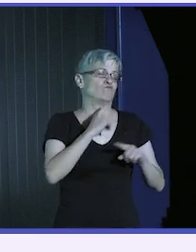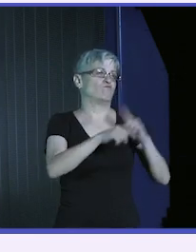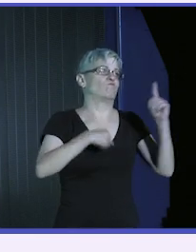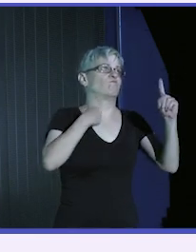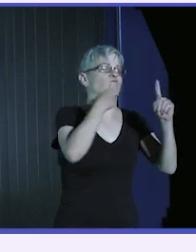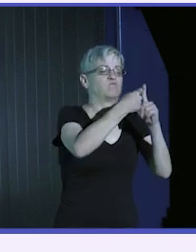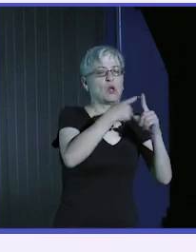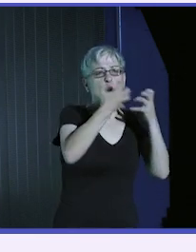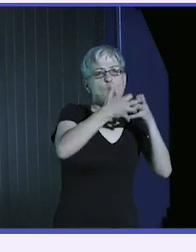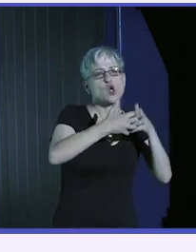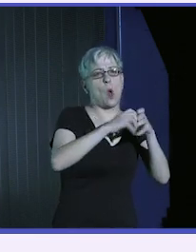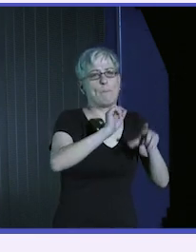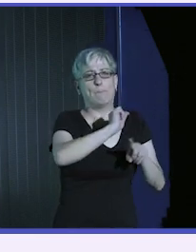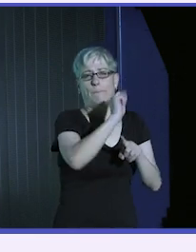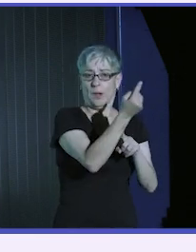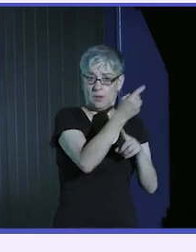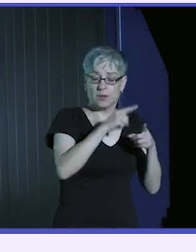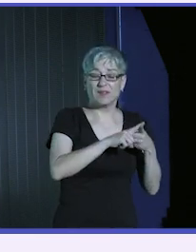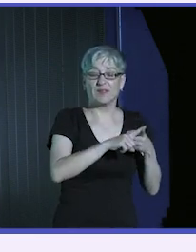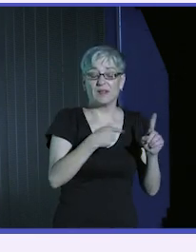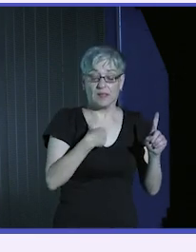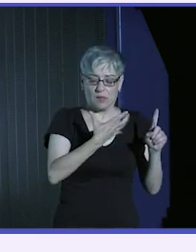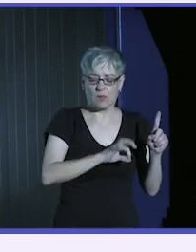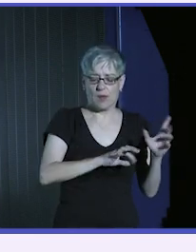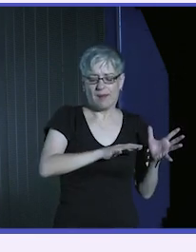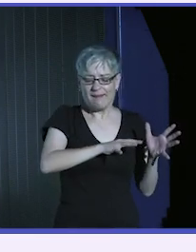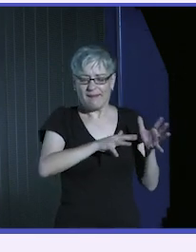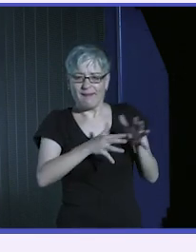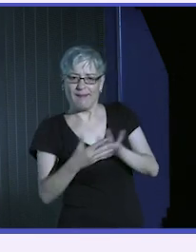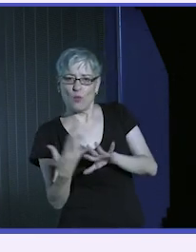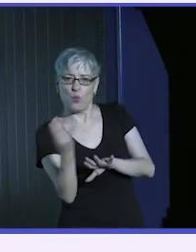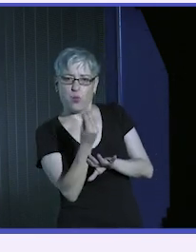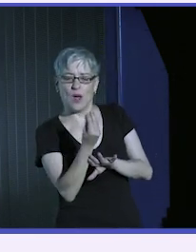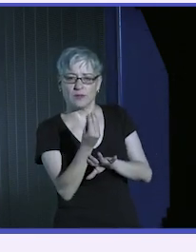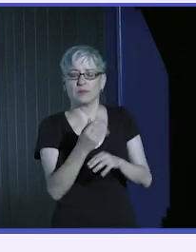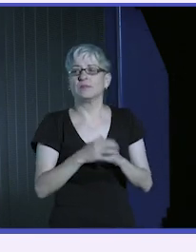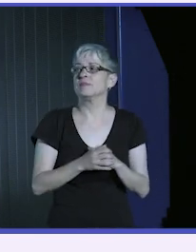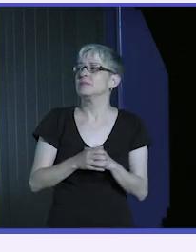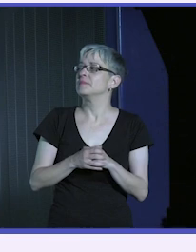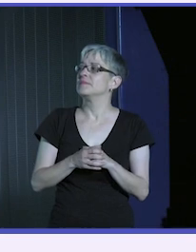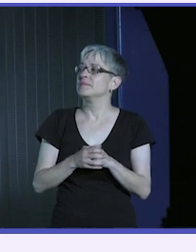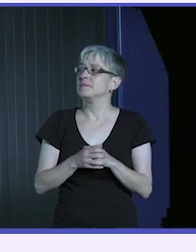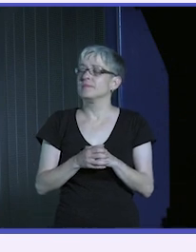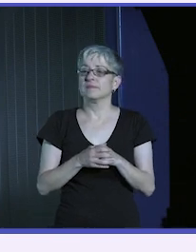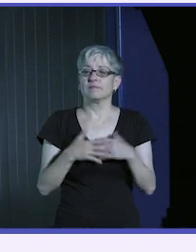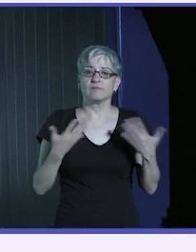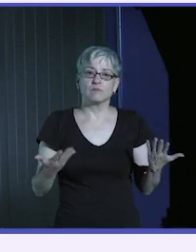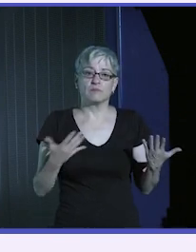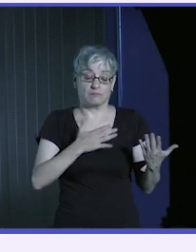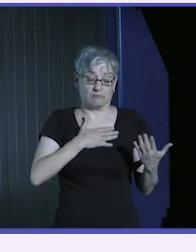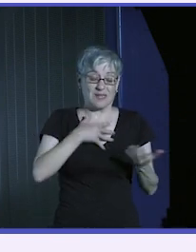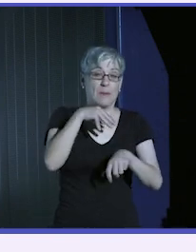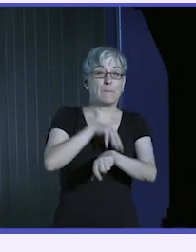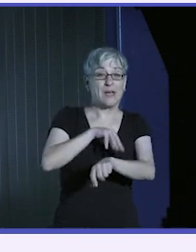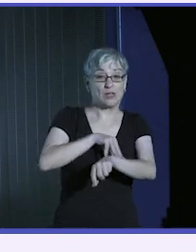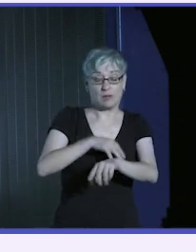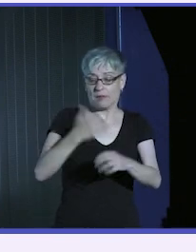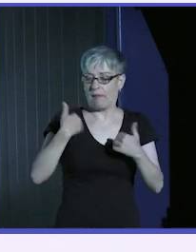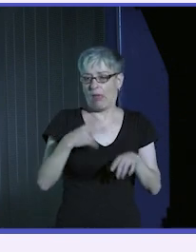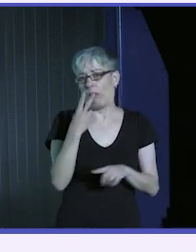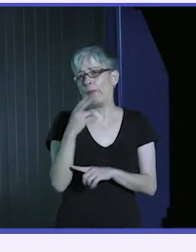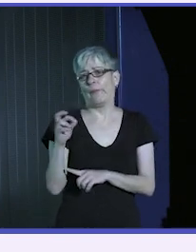ser casos de uso que se pueden llevar a cabo en la práctica, ¿no? Algunos de ellos empiezan a serlo. Desde Microsoft llevamos 20